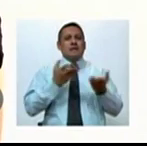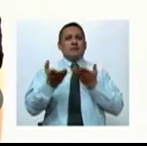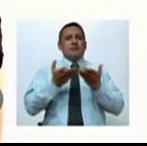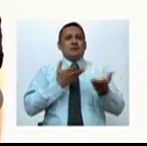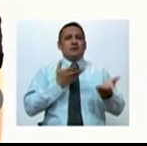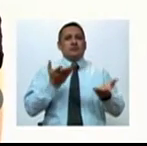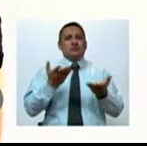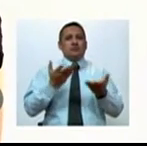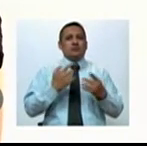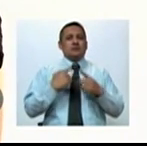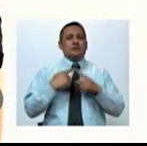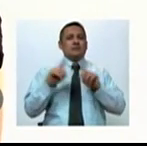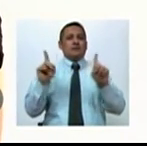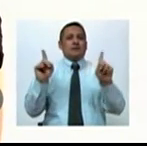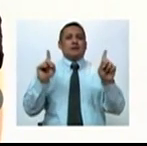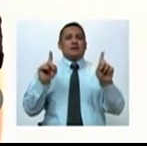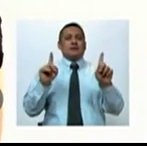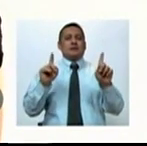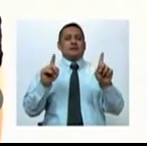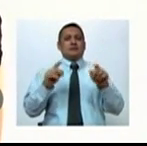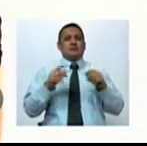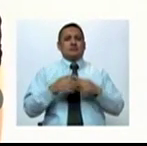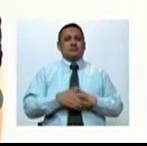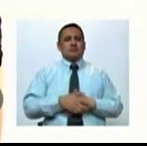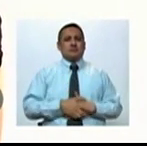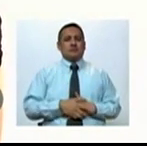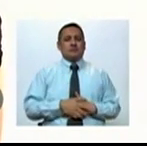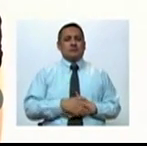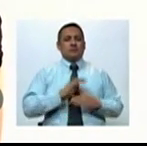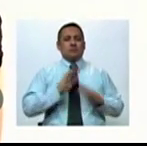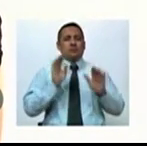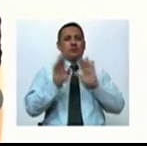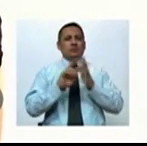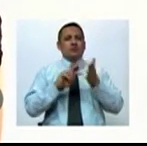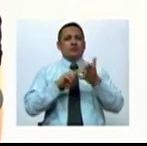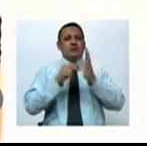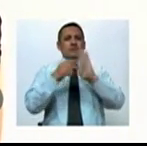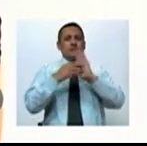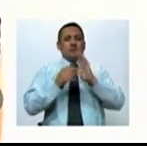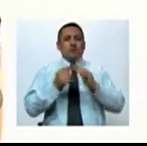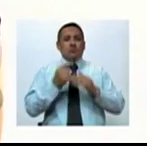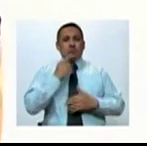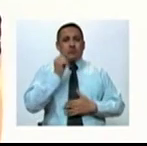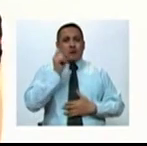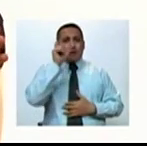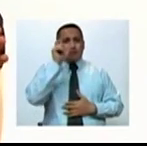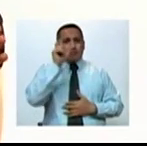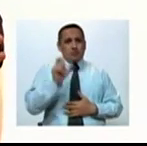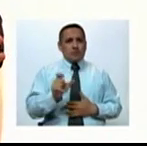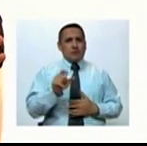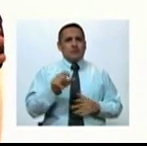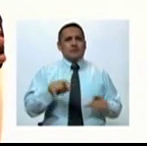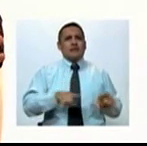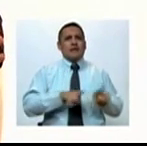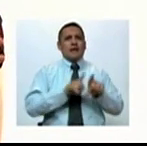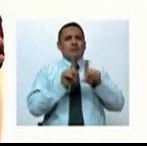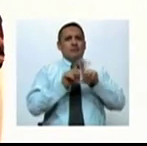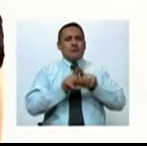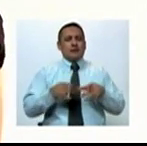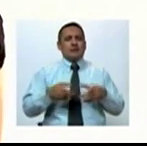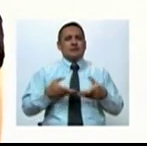independientes, que consisten en que una persona también presta servicios para otra o para